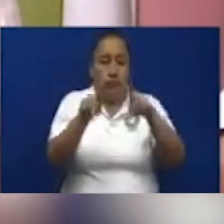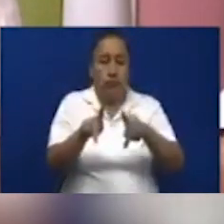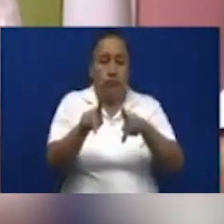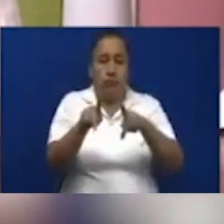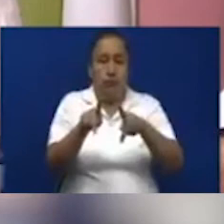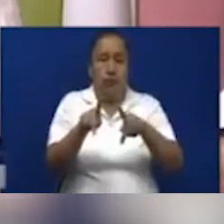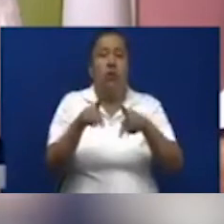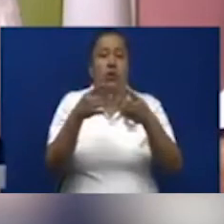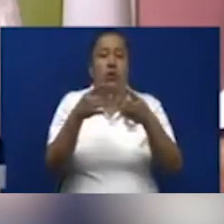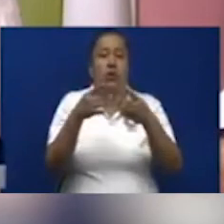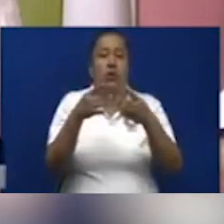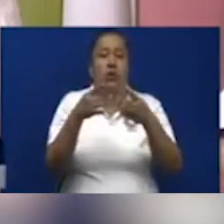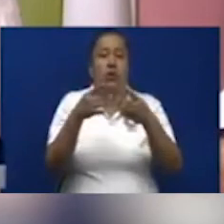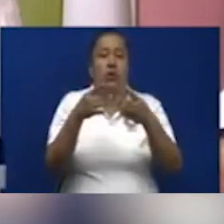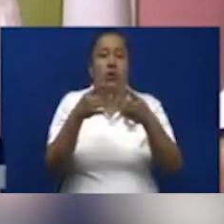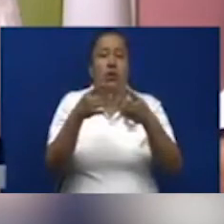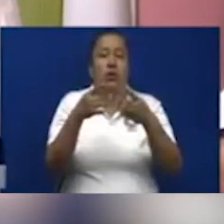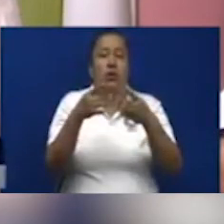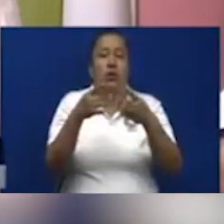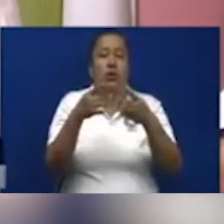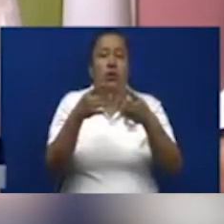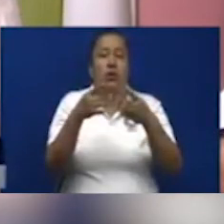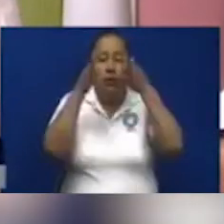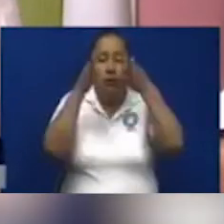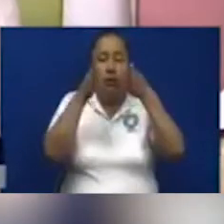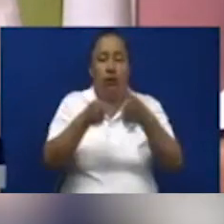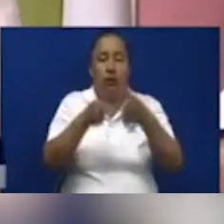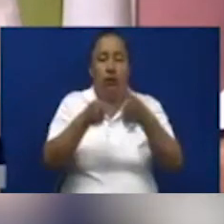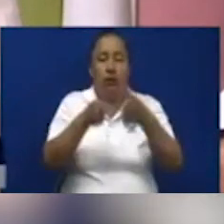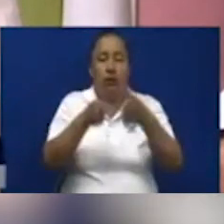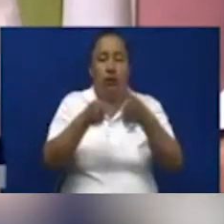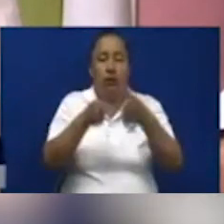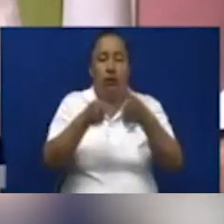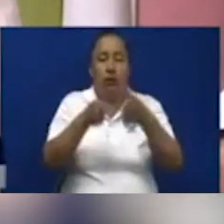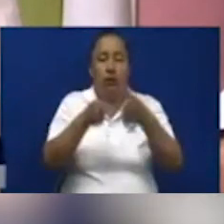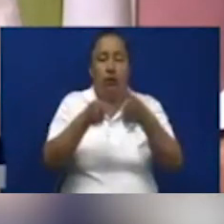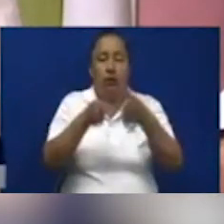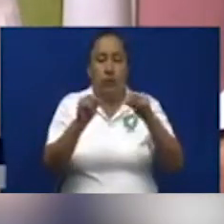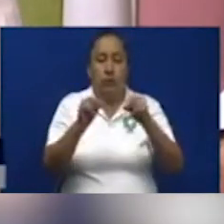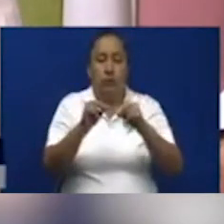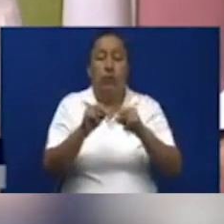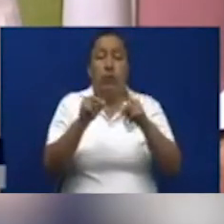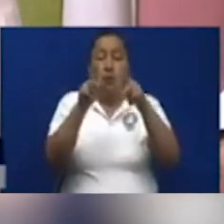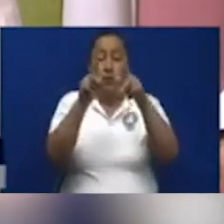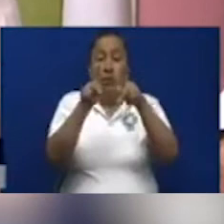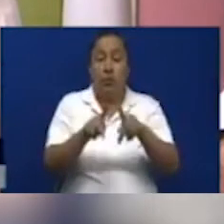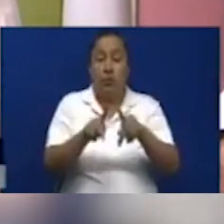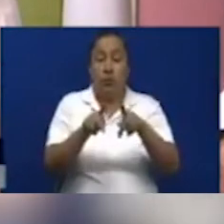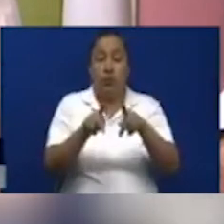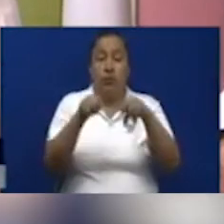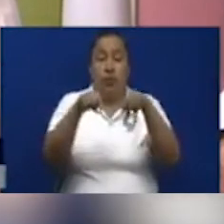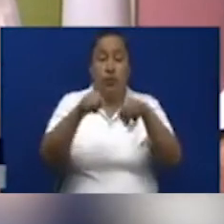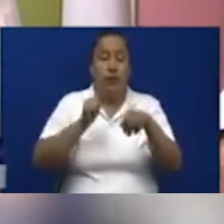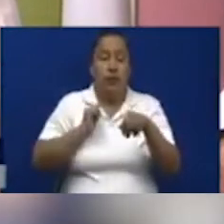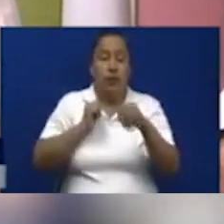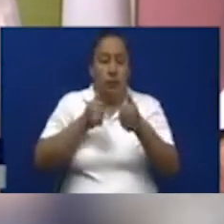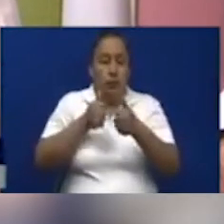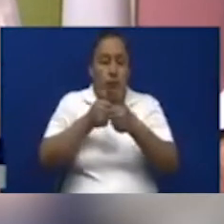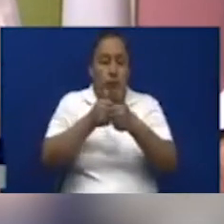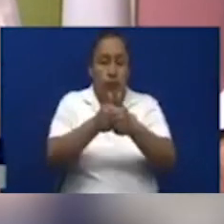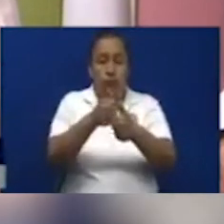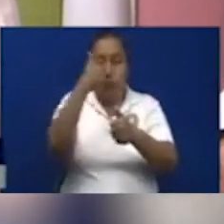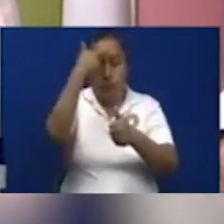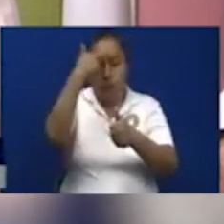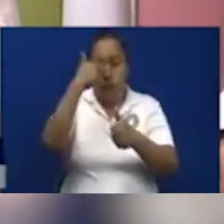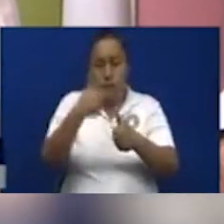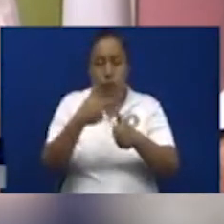y continuamos trabajando para dar la atención a las familias nicaragüenses. Las personas que han estado en seguimiento responsable